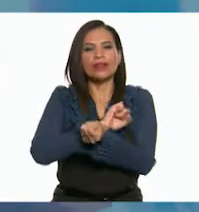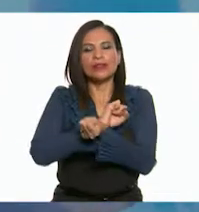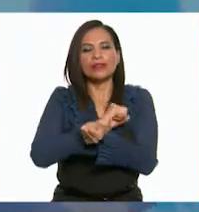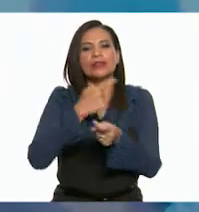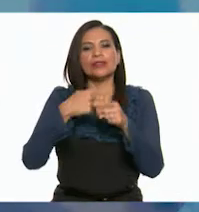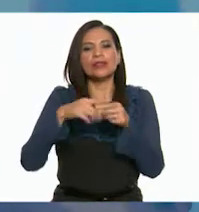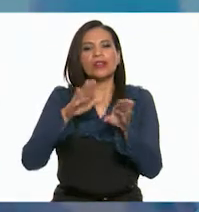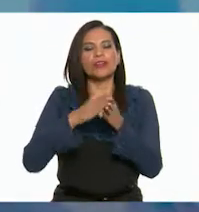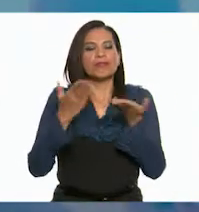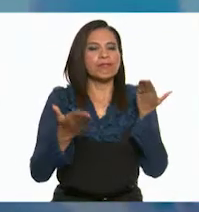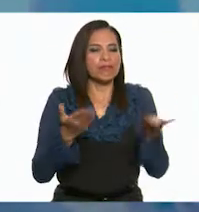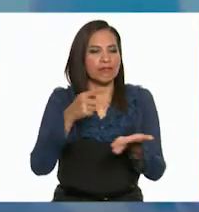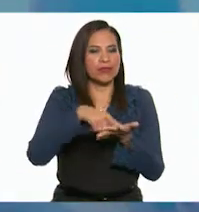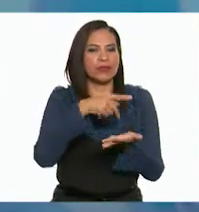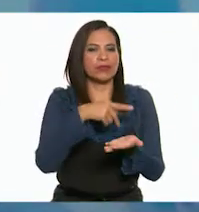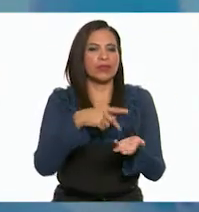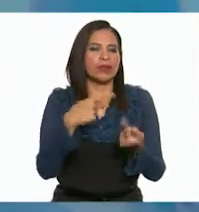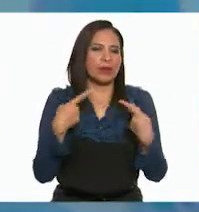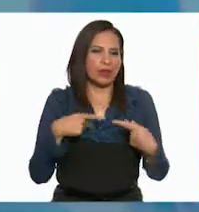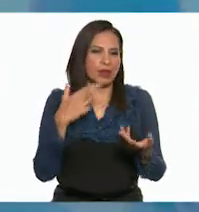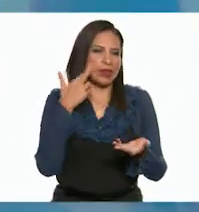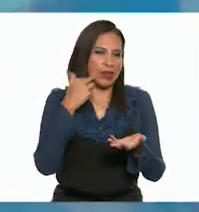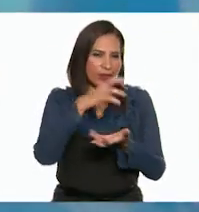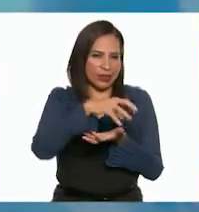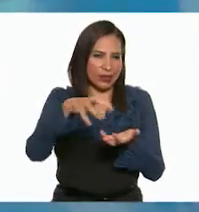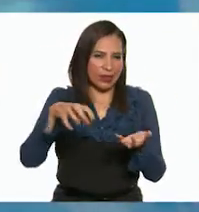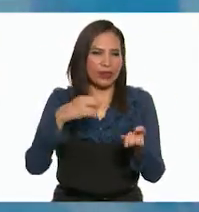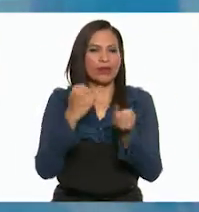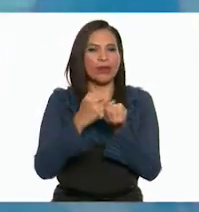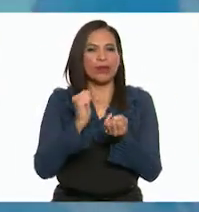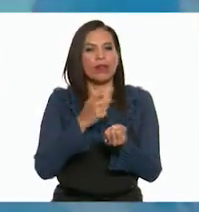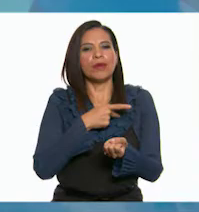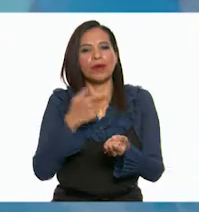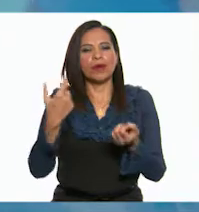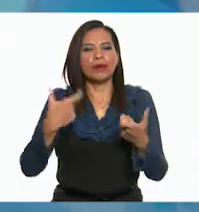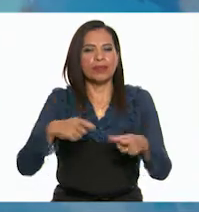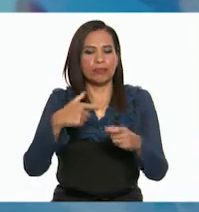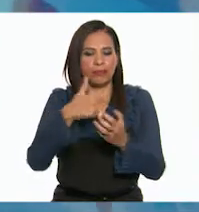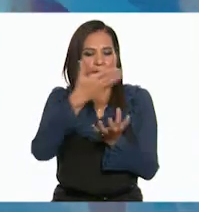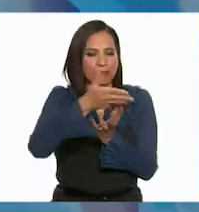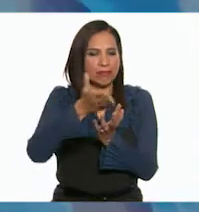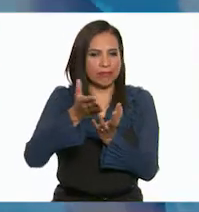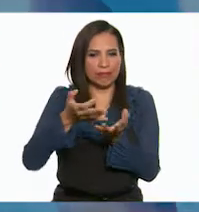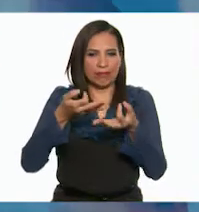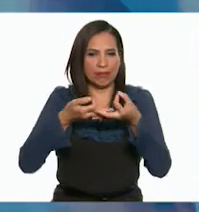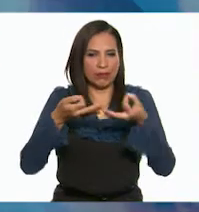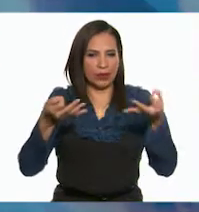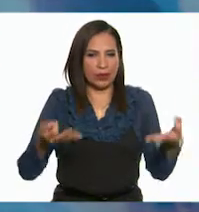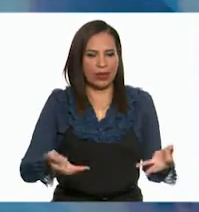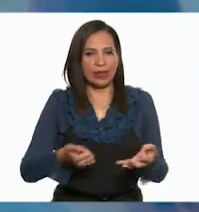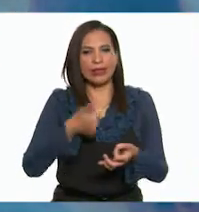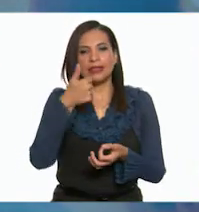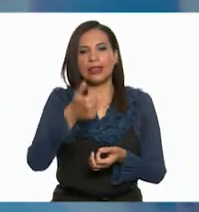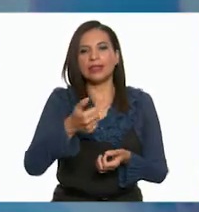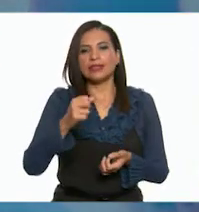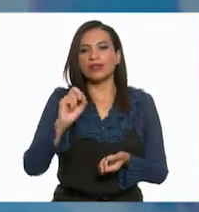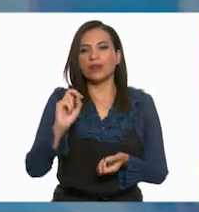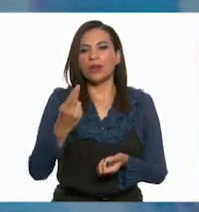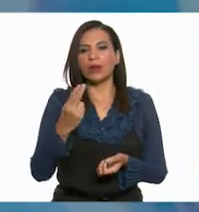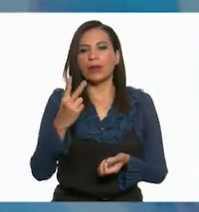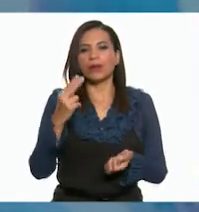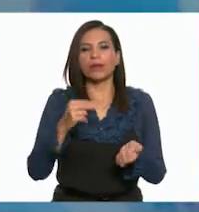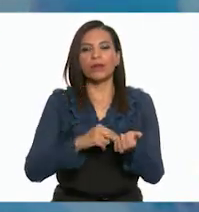clases y castas, ordenó el reparto de los latifundios, las tierras, y el 6 de noviembre